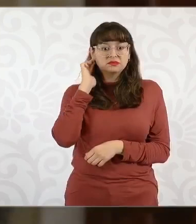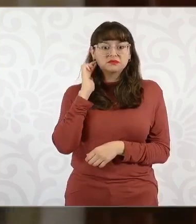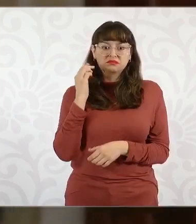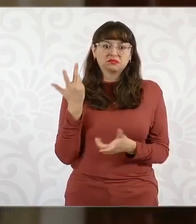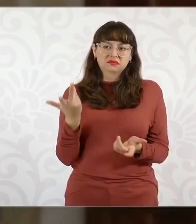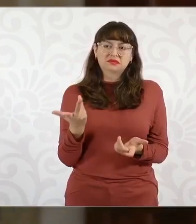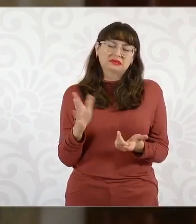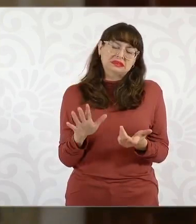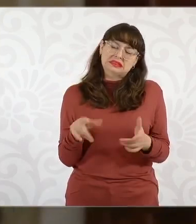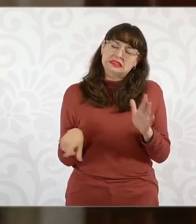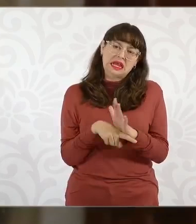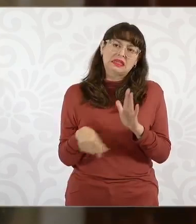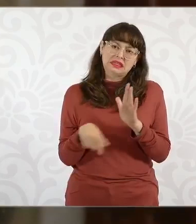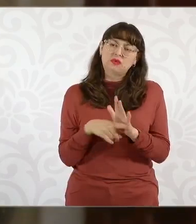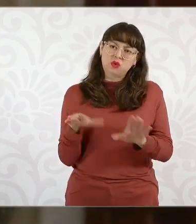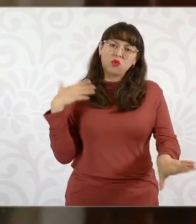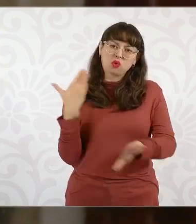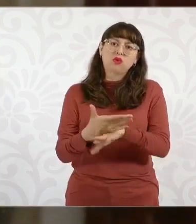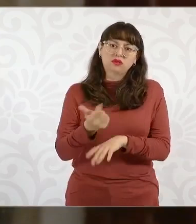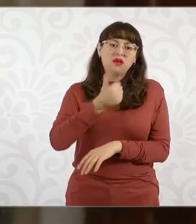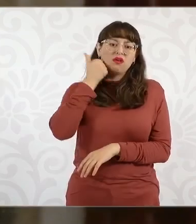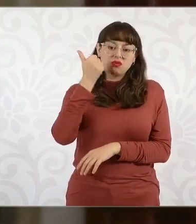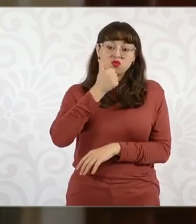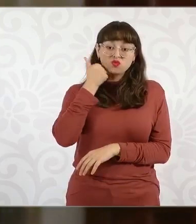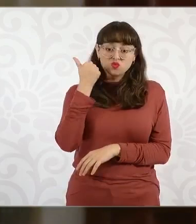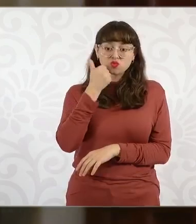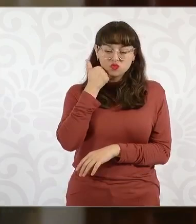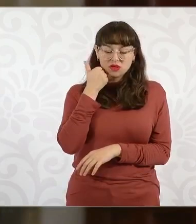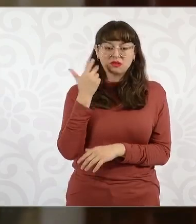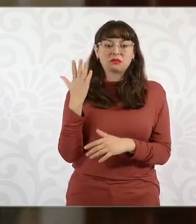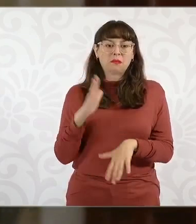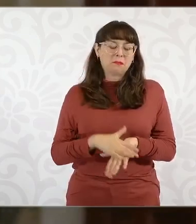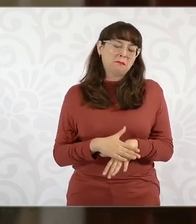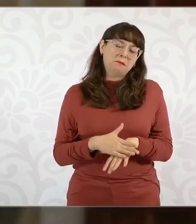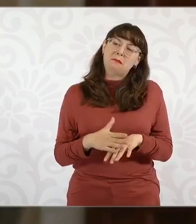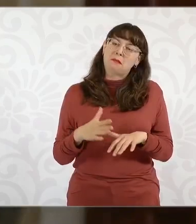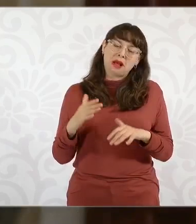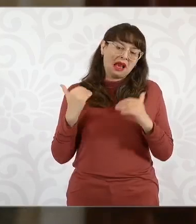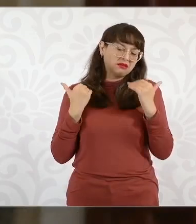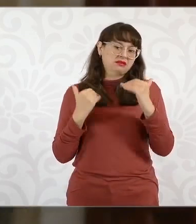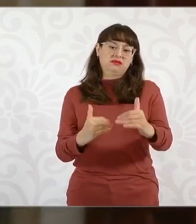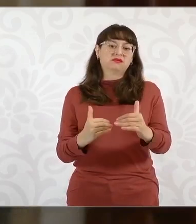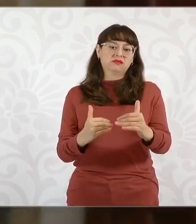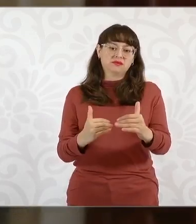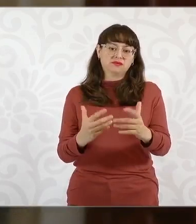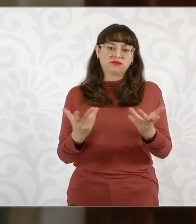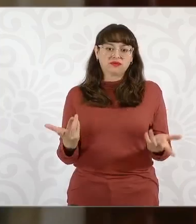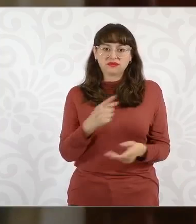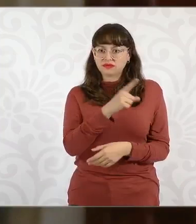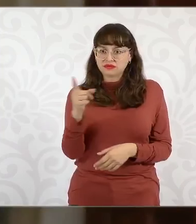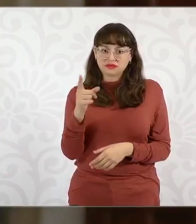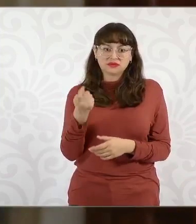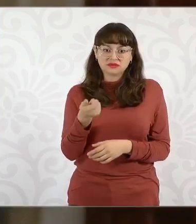impacta negativamente en la matrícula de la universidad, cierra más espacios de los que por sí son pocos para